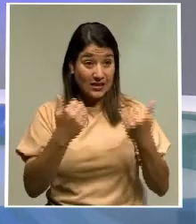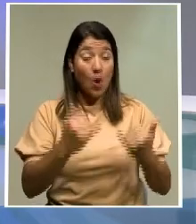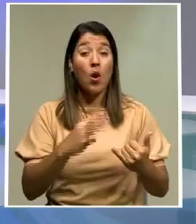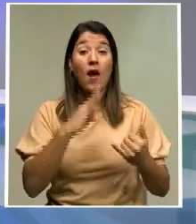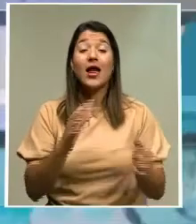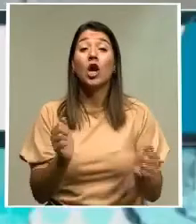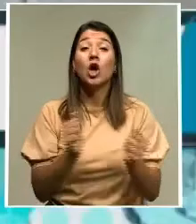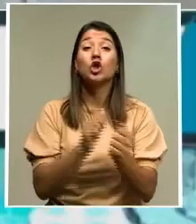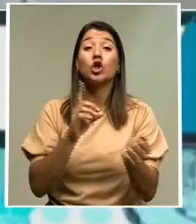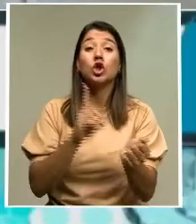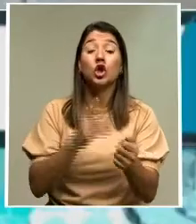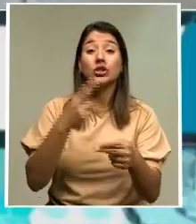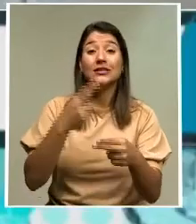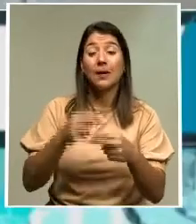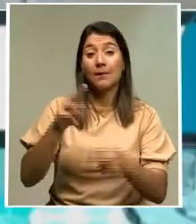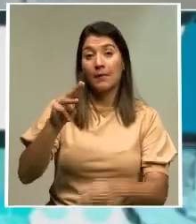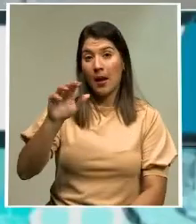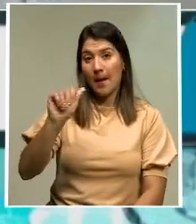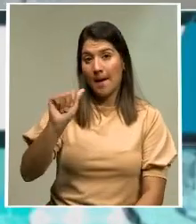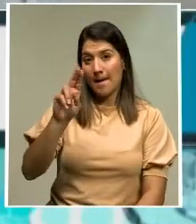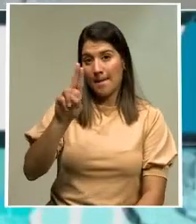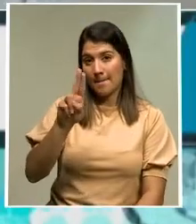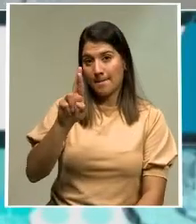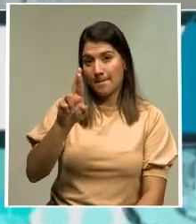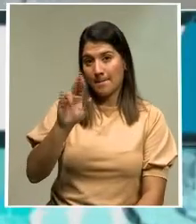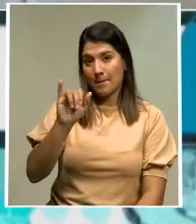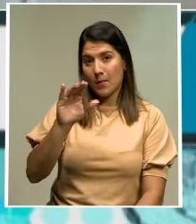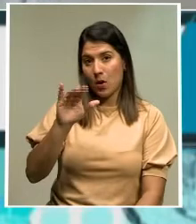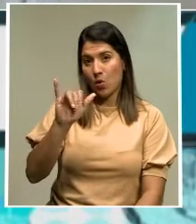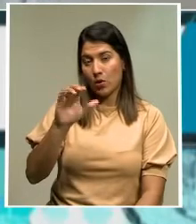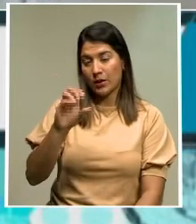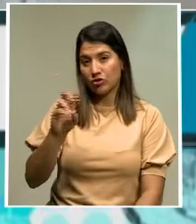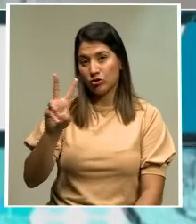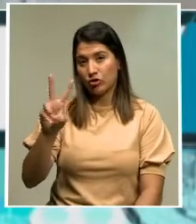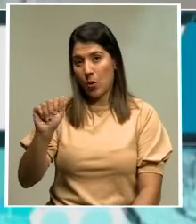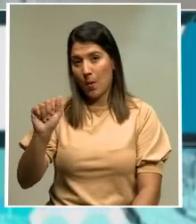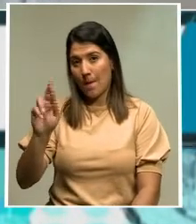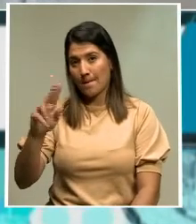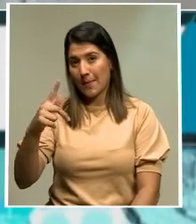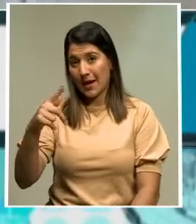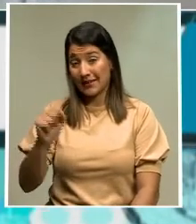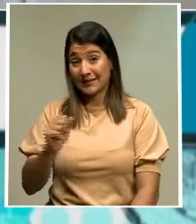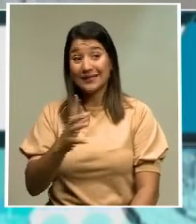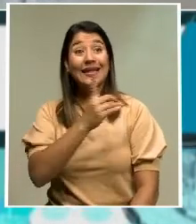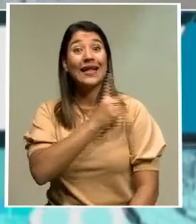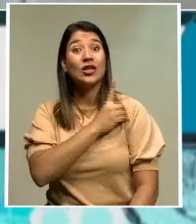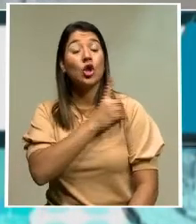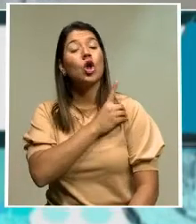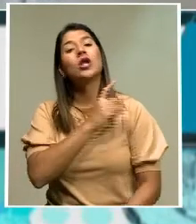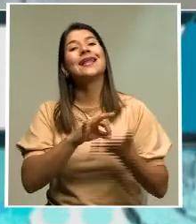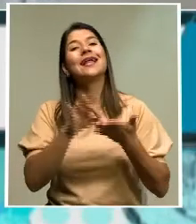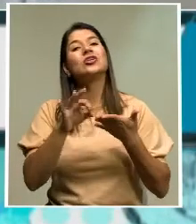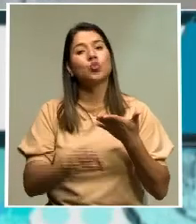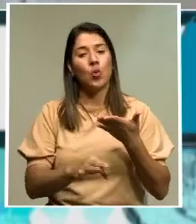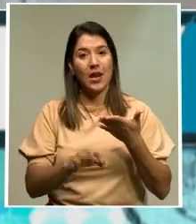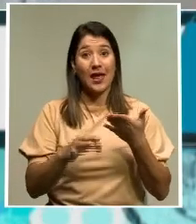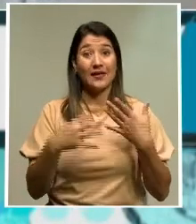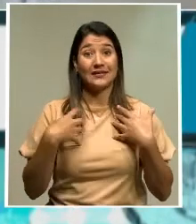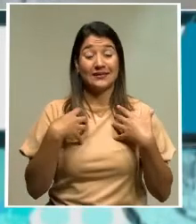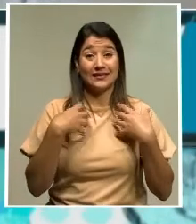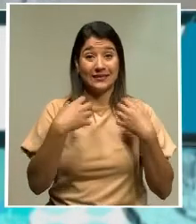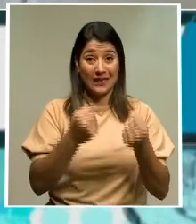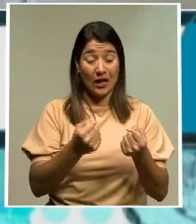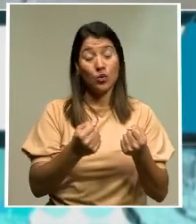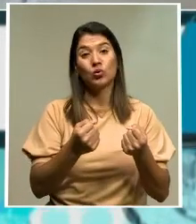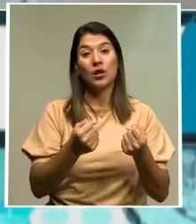Mauricio Vargas, director de la Escuela de Salud Pública de la Universidad de Costa Rica. Buenas noches, doctor Vargas. Bienvenido a